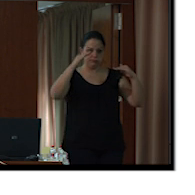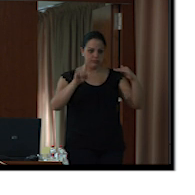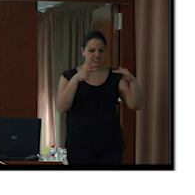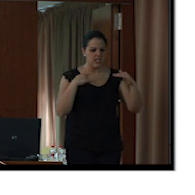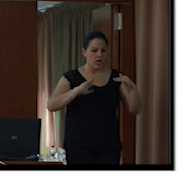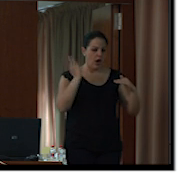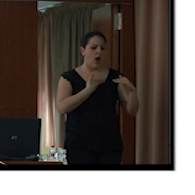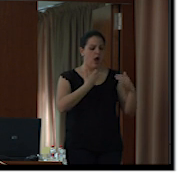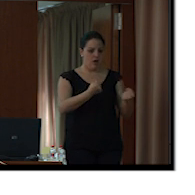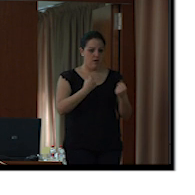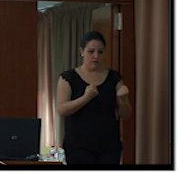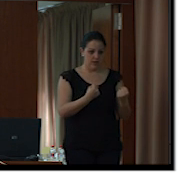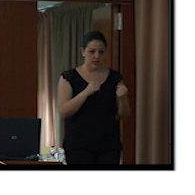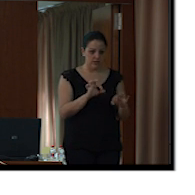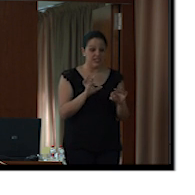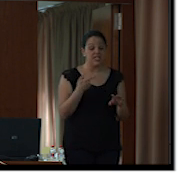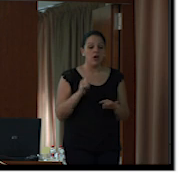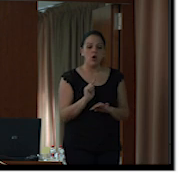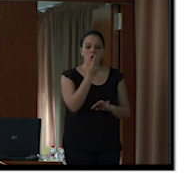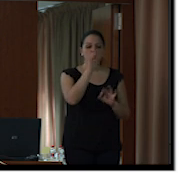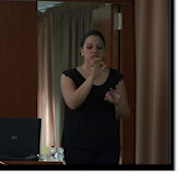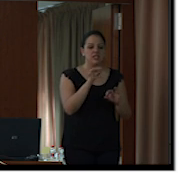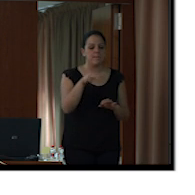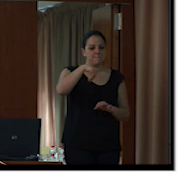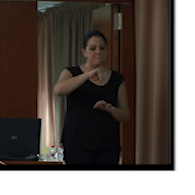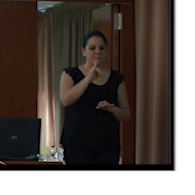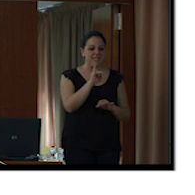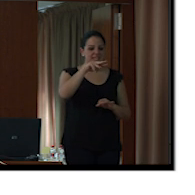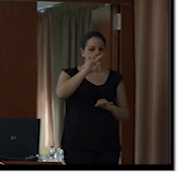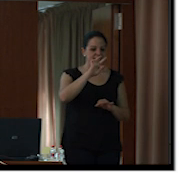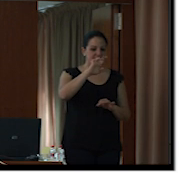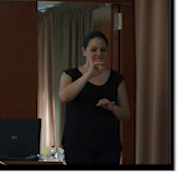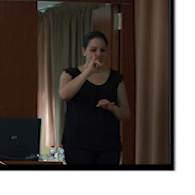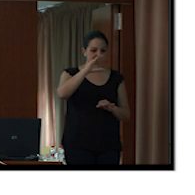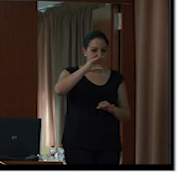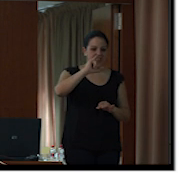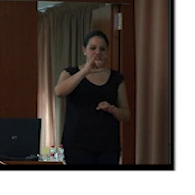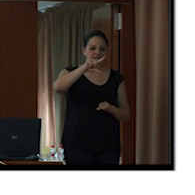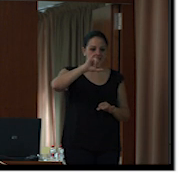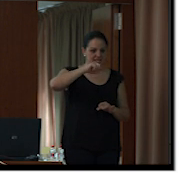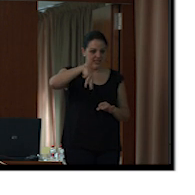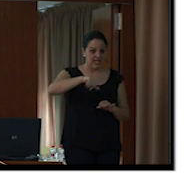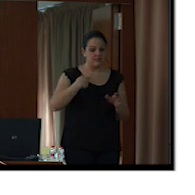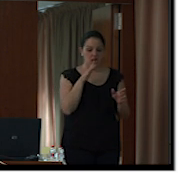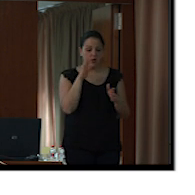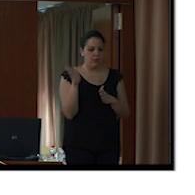utilizaron. La amitriptilina fue el primero que se utilizó. Lo que pasa es que últimamente ha sido desplazado por la